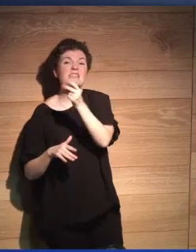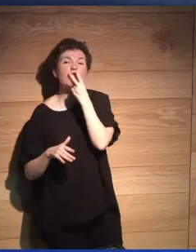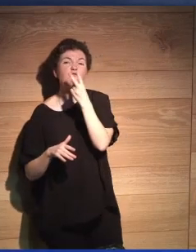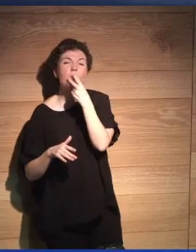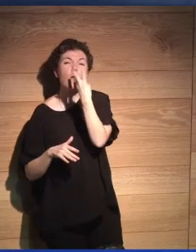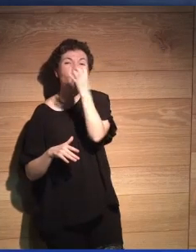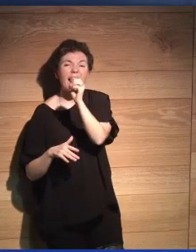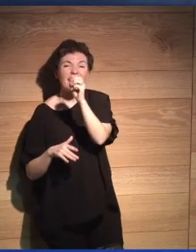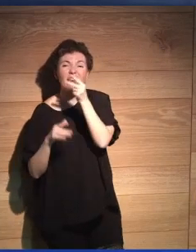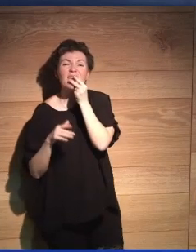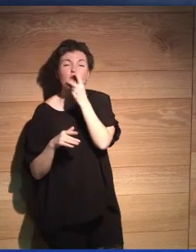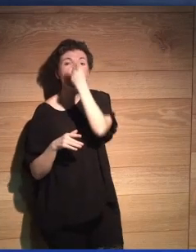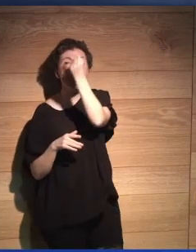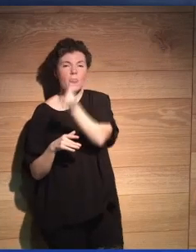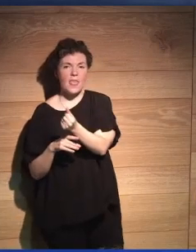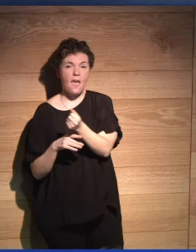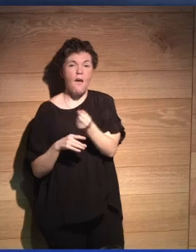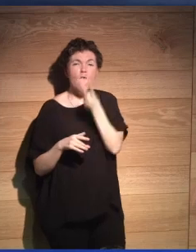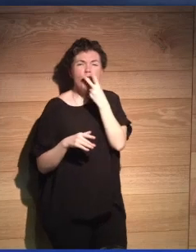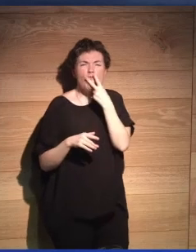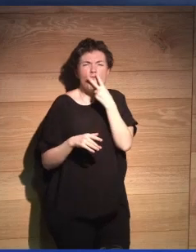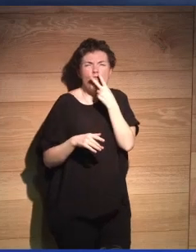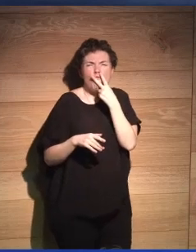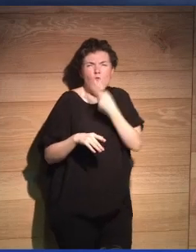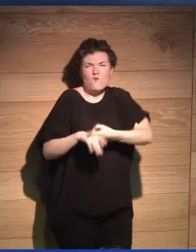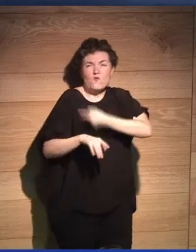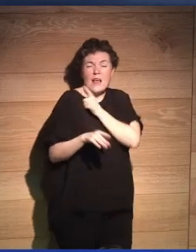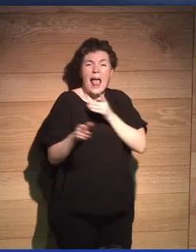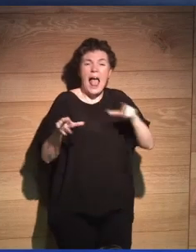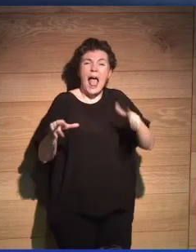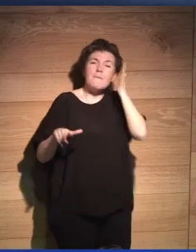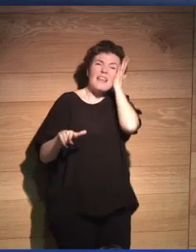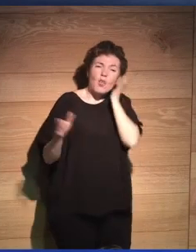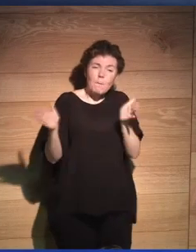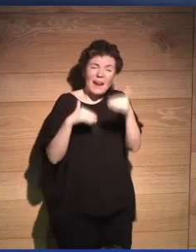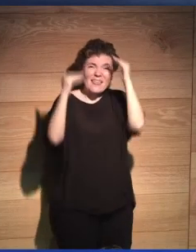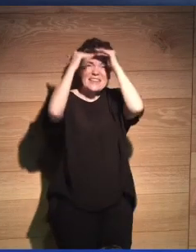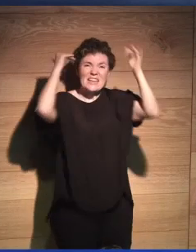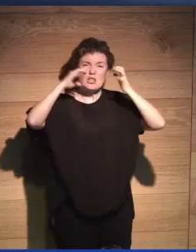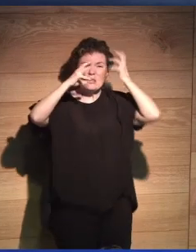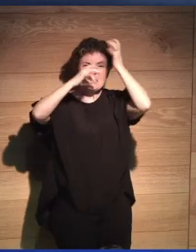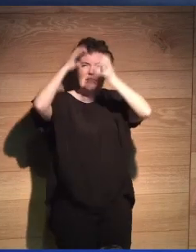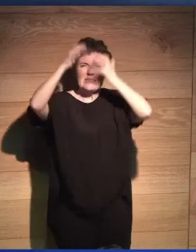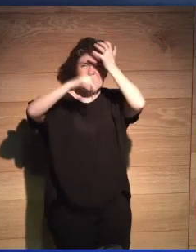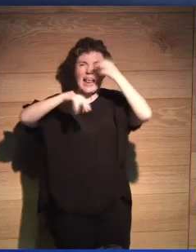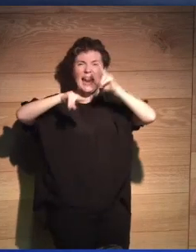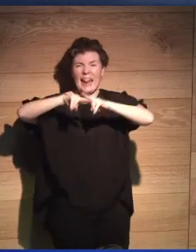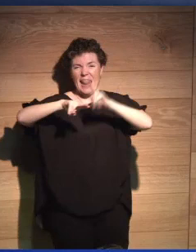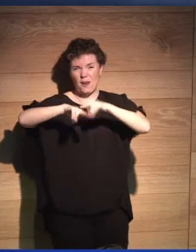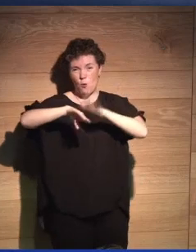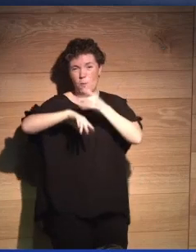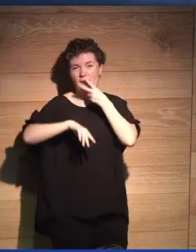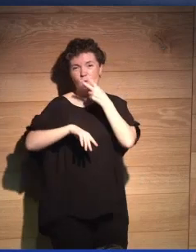Fumaba tanto que las paredes de la habitación y el techo estaban ennegrecidas por el humo. Tenían